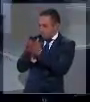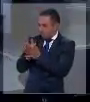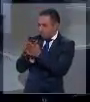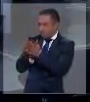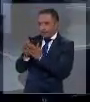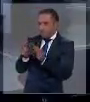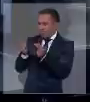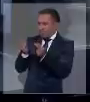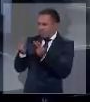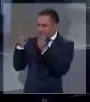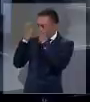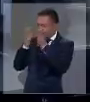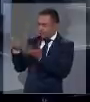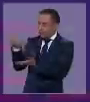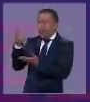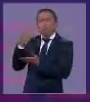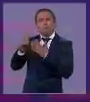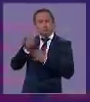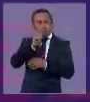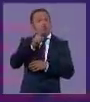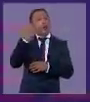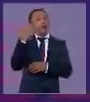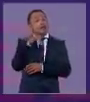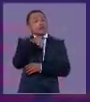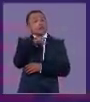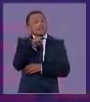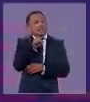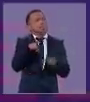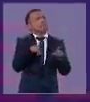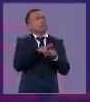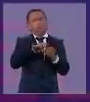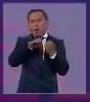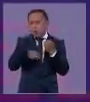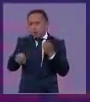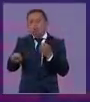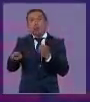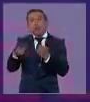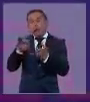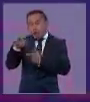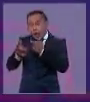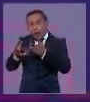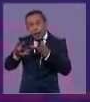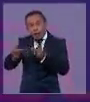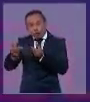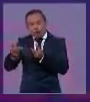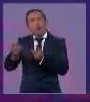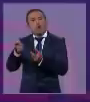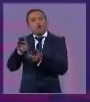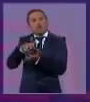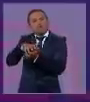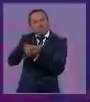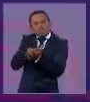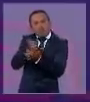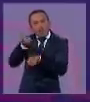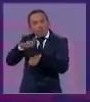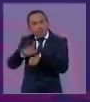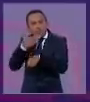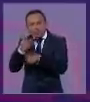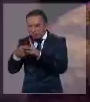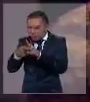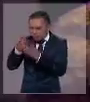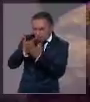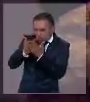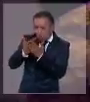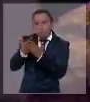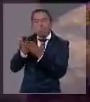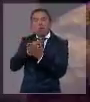y lo que hicimos en educación, centralizar ese gasto para asegurarnos que se haga con eficiencia. Gracias. Gracias. Candidato Ricardo Anaya, en